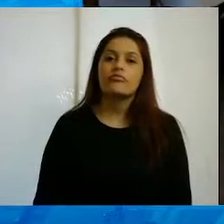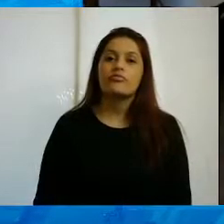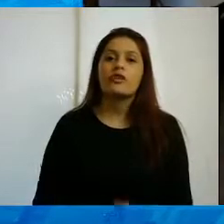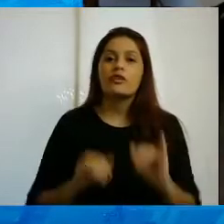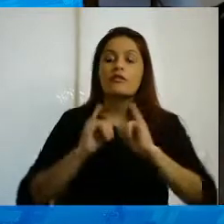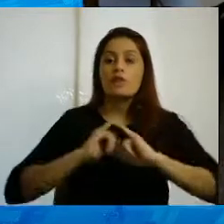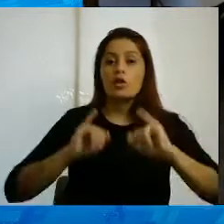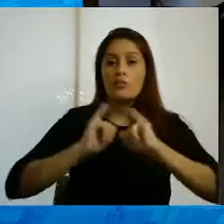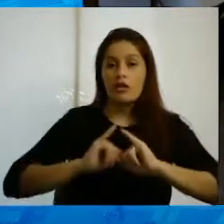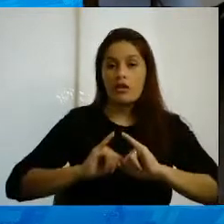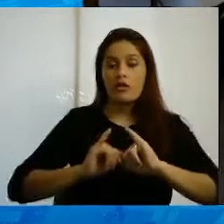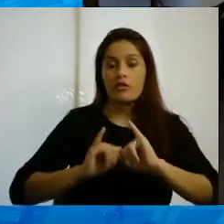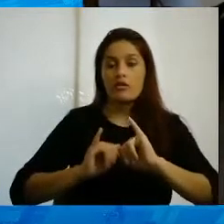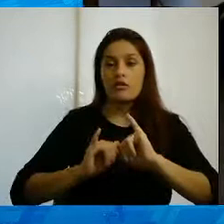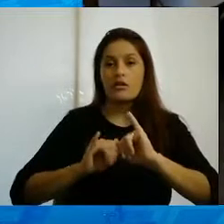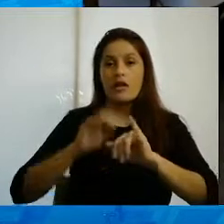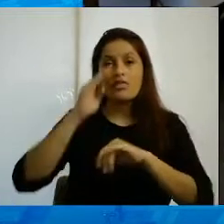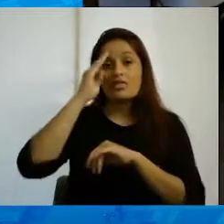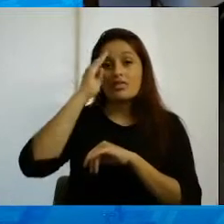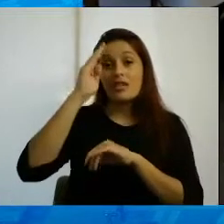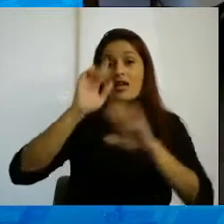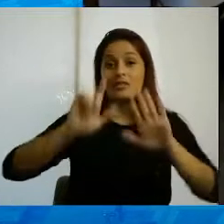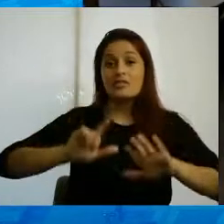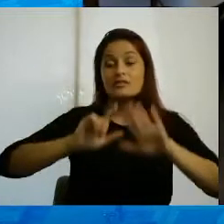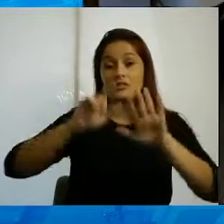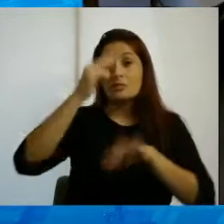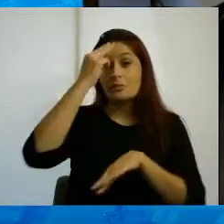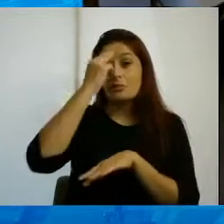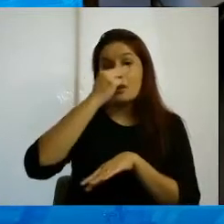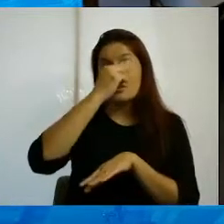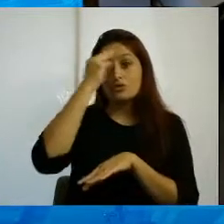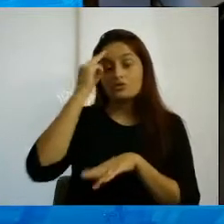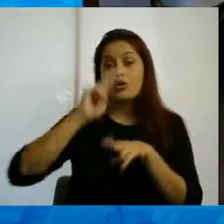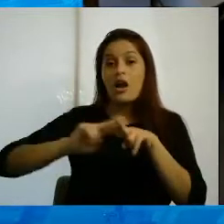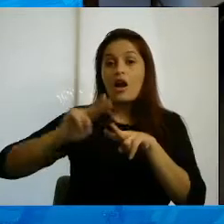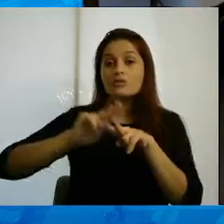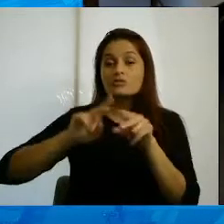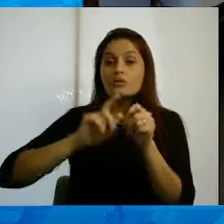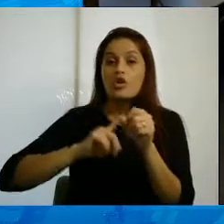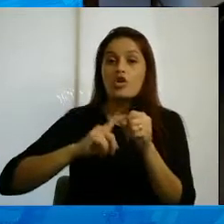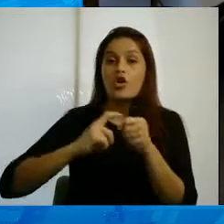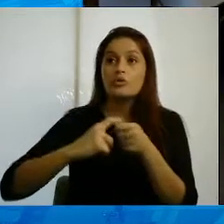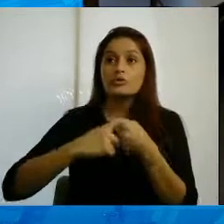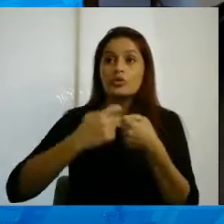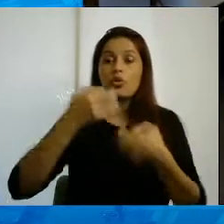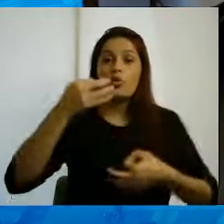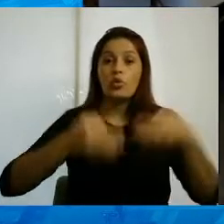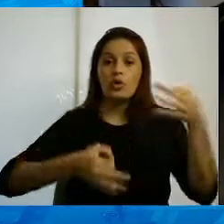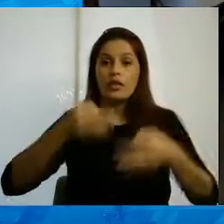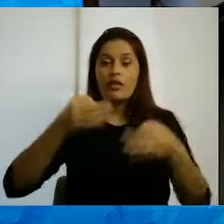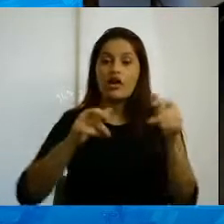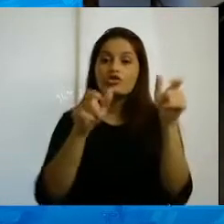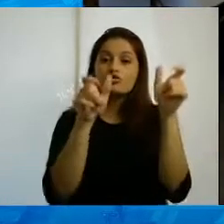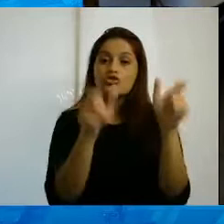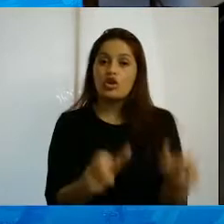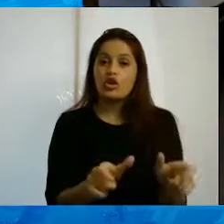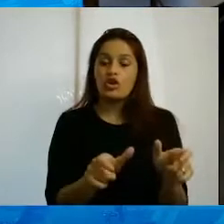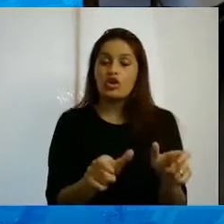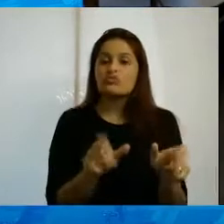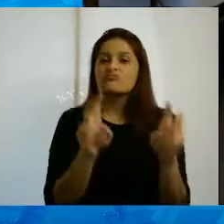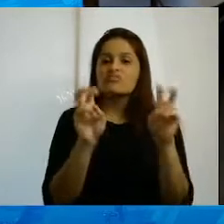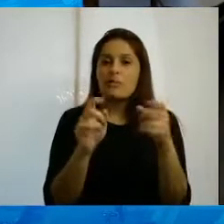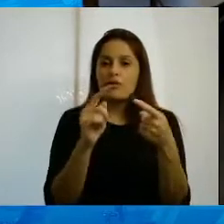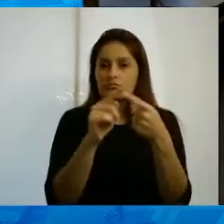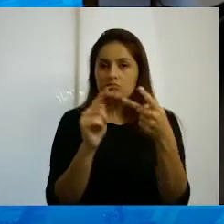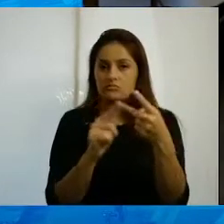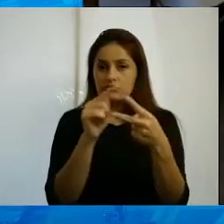informar que el día 17 de marzo tuvimos una comisión jurídica y de control donde tratamos puntualmente dos